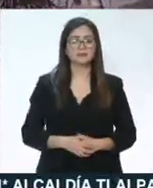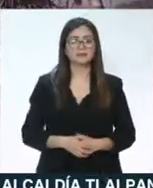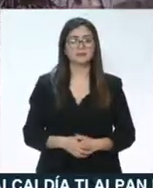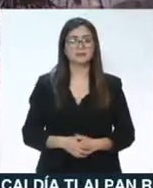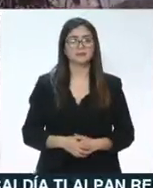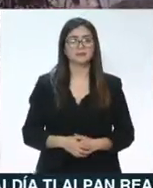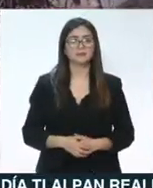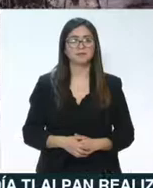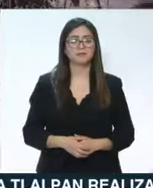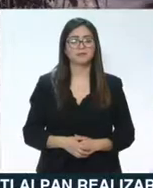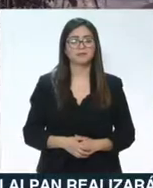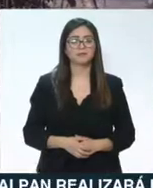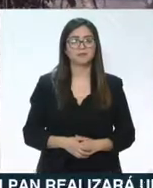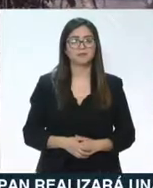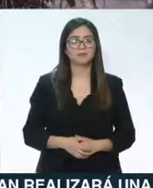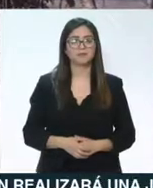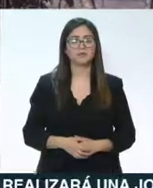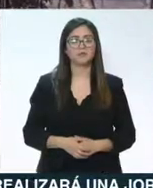¿no?